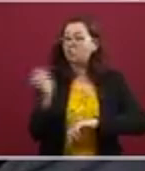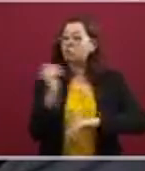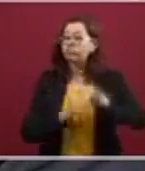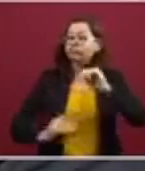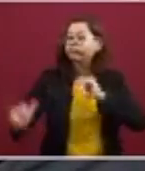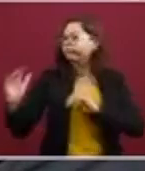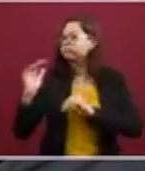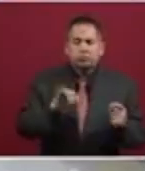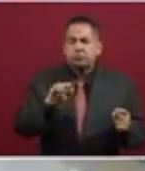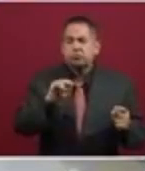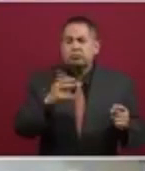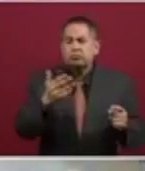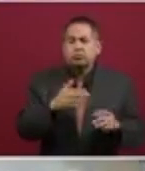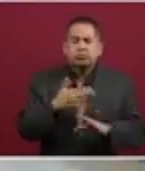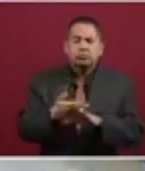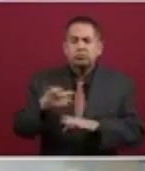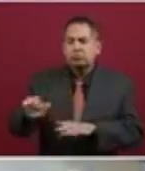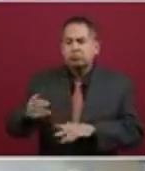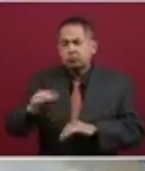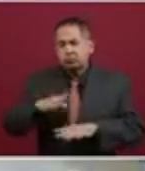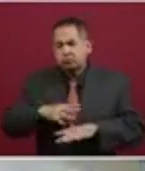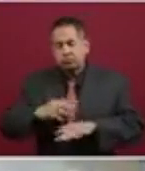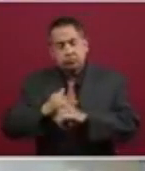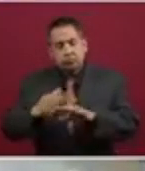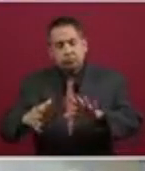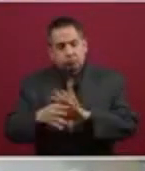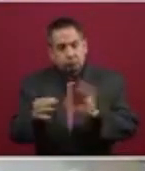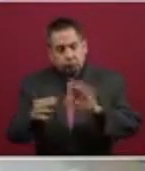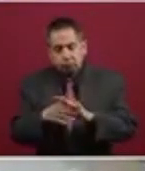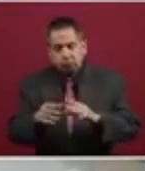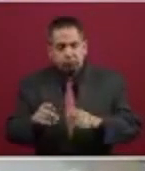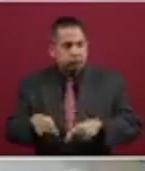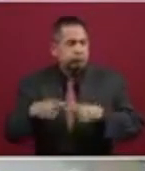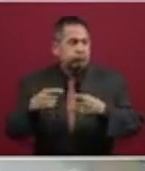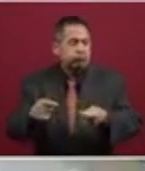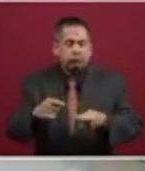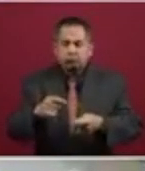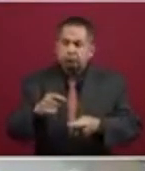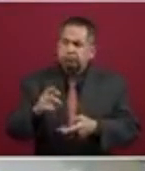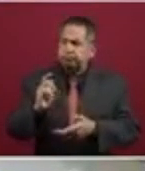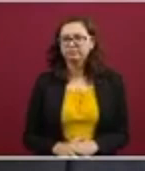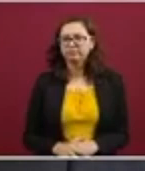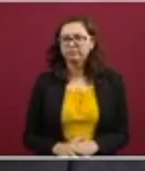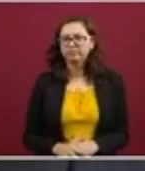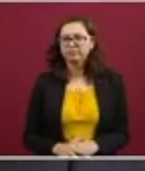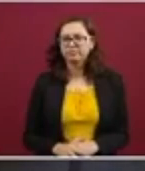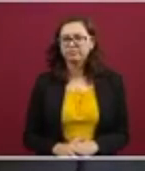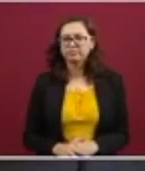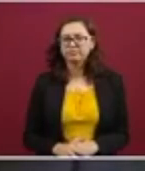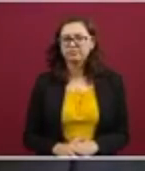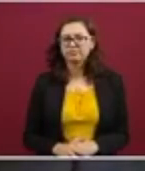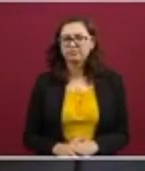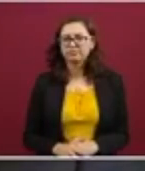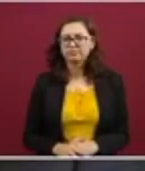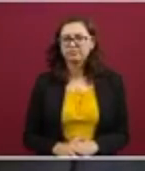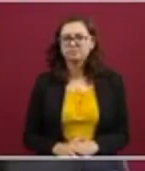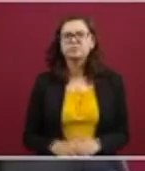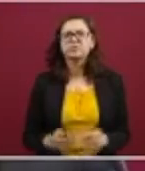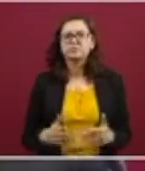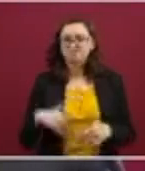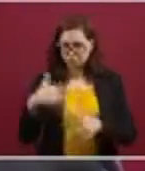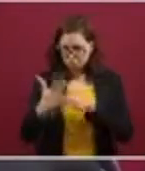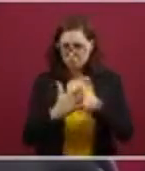Ejecutivo enfatizó que la fórmula para transformar a México es acabar con la corrupción y tener un gobierno austero. Que va a haber crecimiento